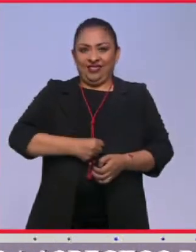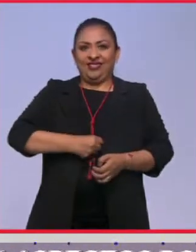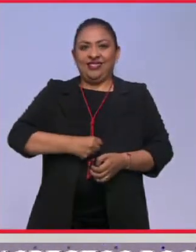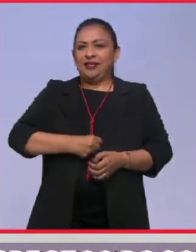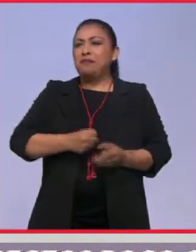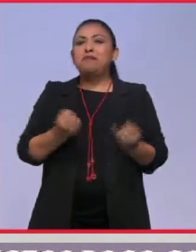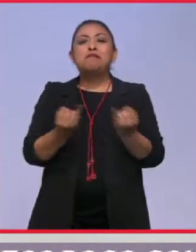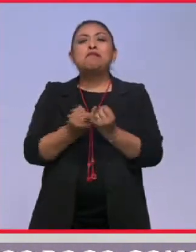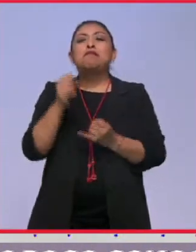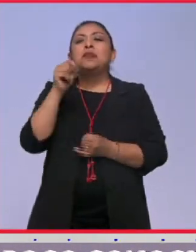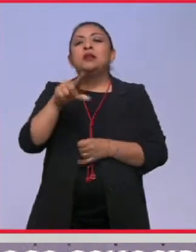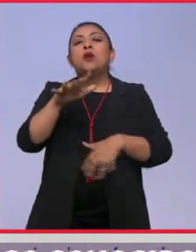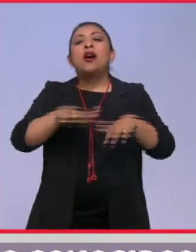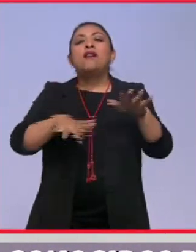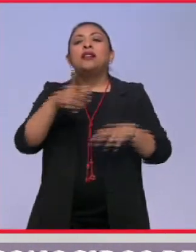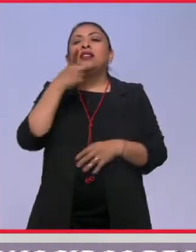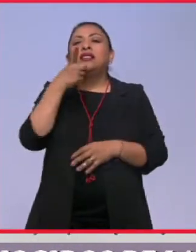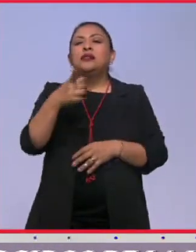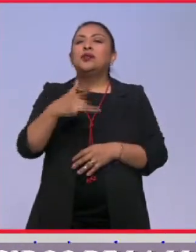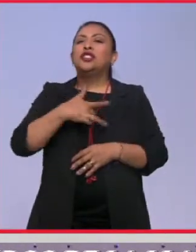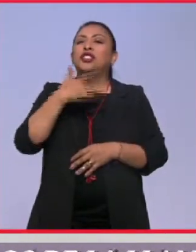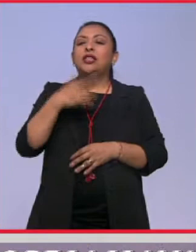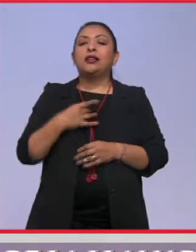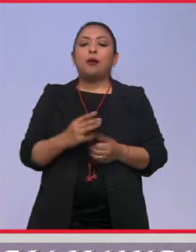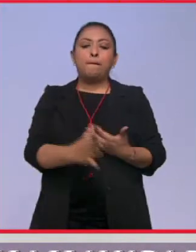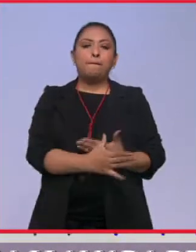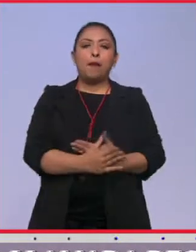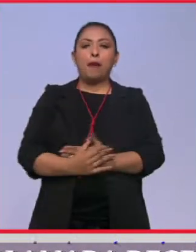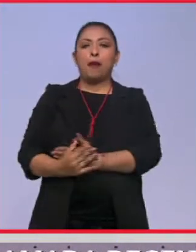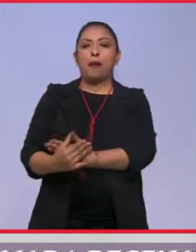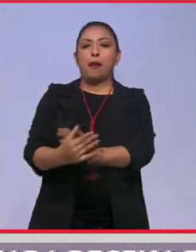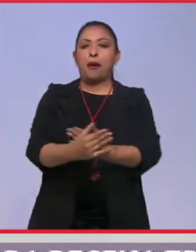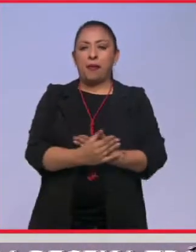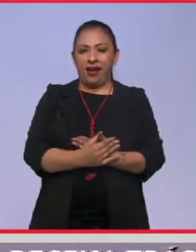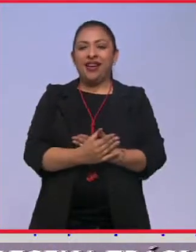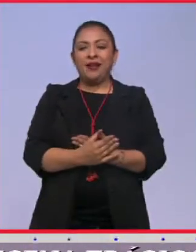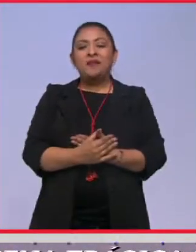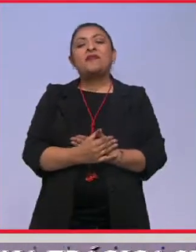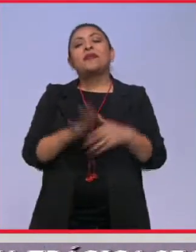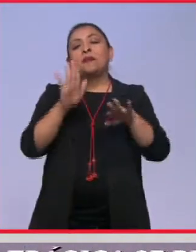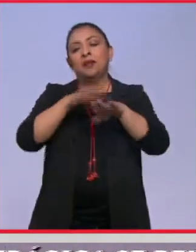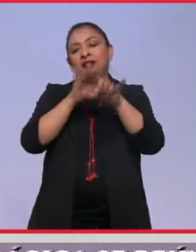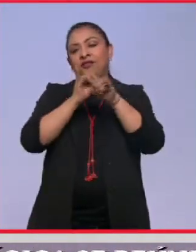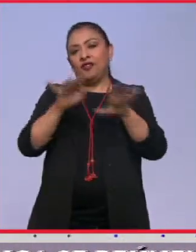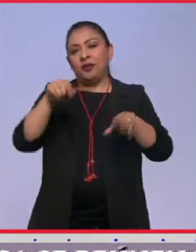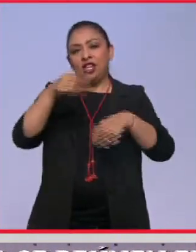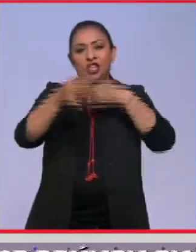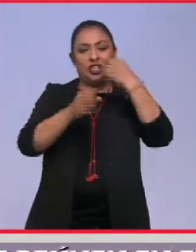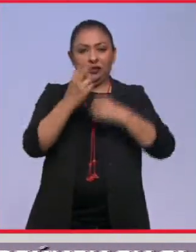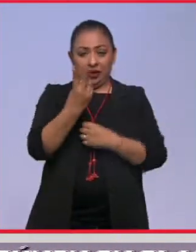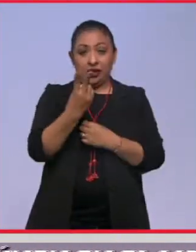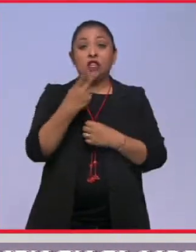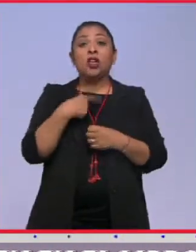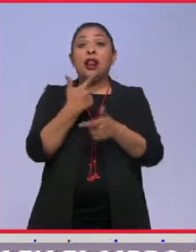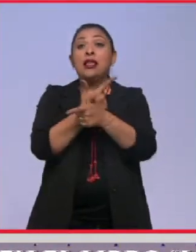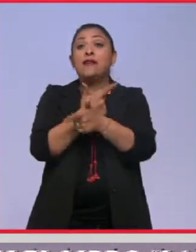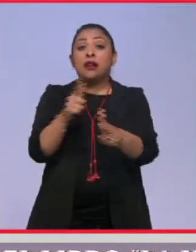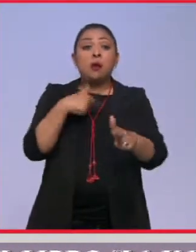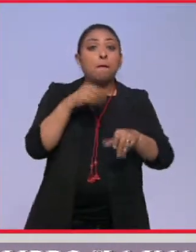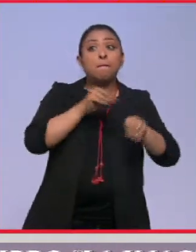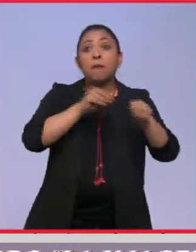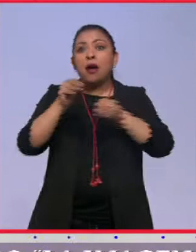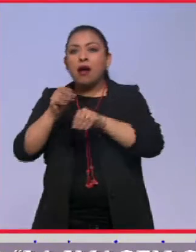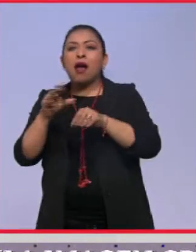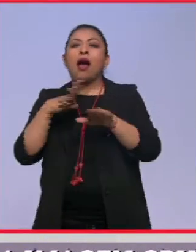el mismo lugar en donde a veces decimos que se sienten mariposas. Bueno, continuamos con más información aquí en Noticias 22. La libertad de moverse